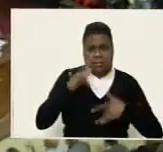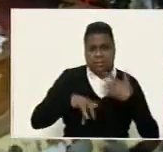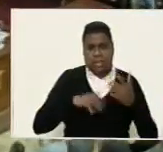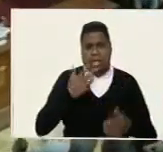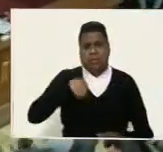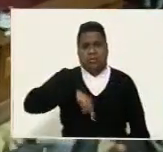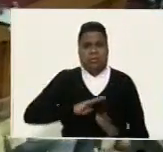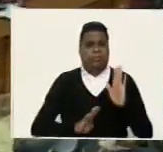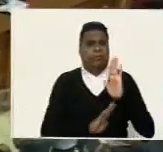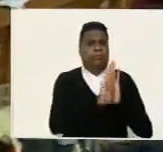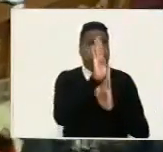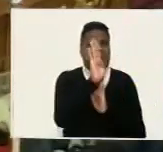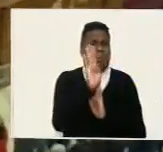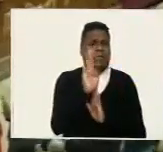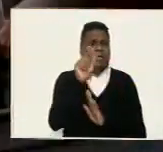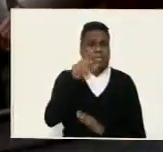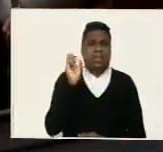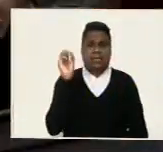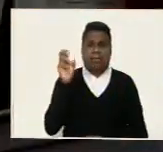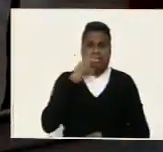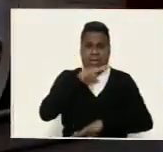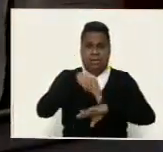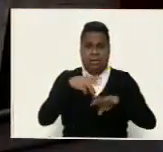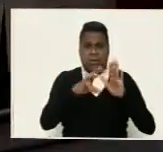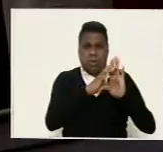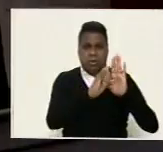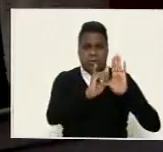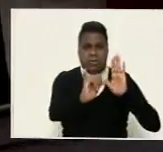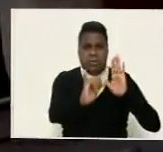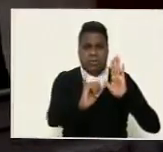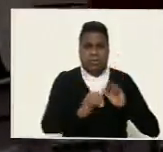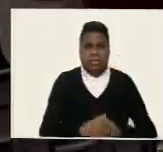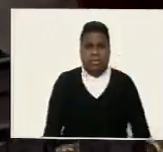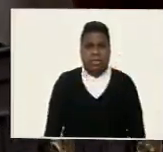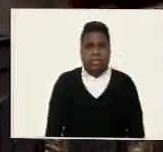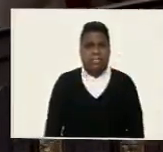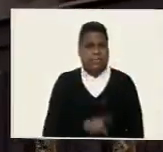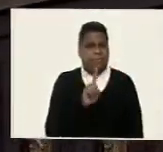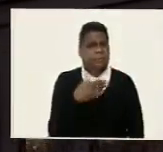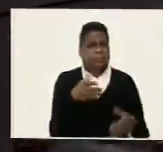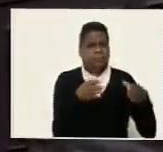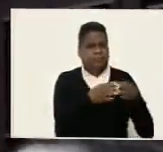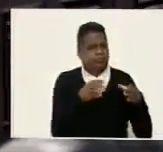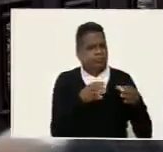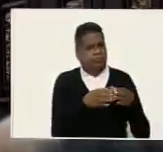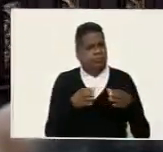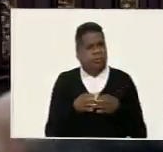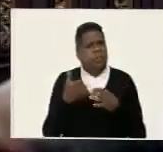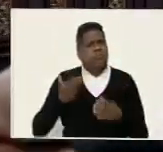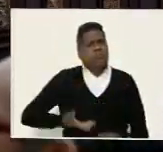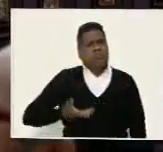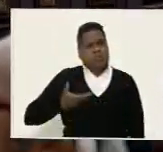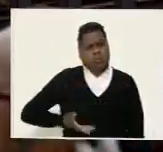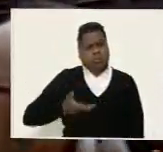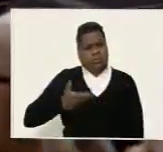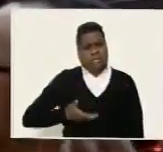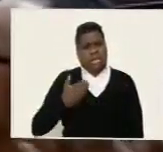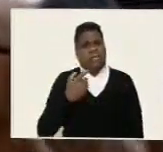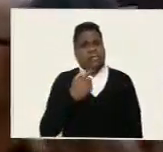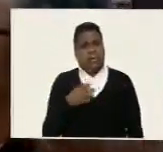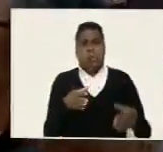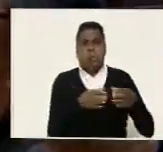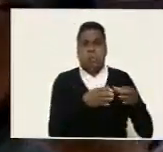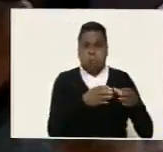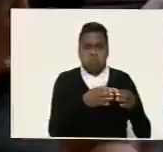a desarrollar. Y esta Asamblea Nacional Constituyente es un grupo bien importante, una